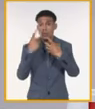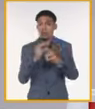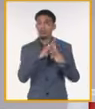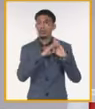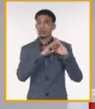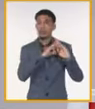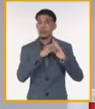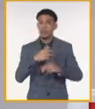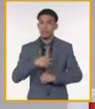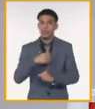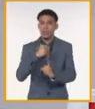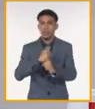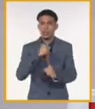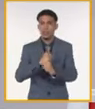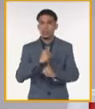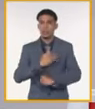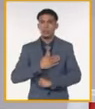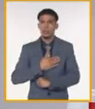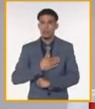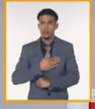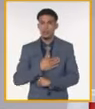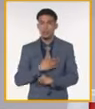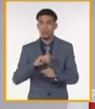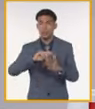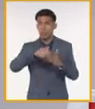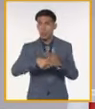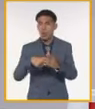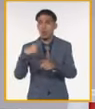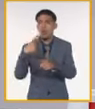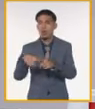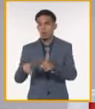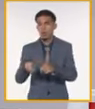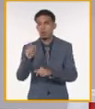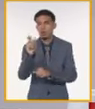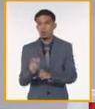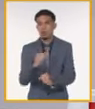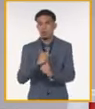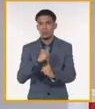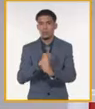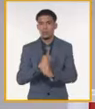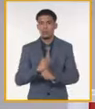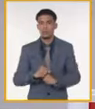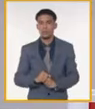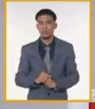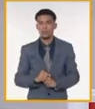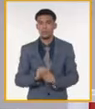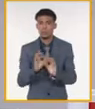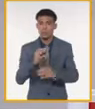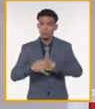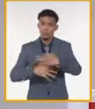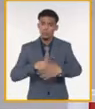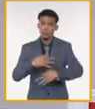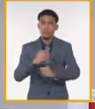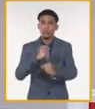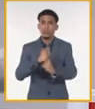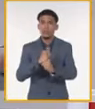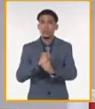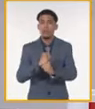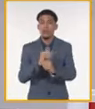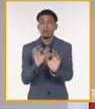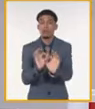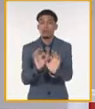tien los trabajadores por cuenta propia que contratan a otro a otros trabajadores en para hablar de trabajo paral de calidad del empleo hay que